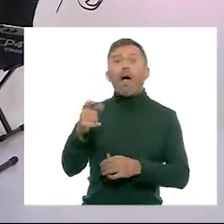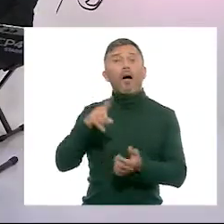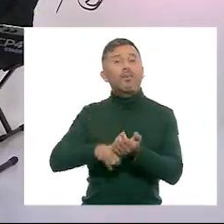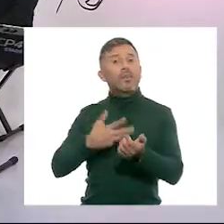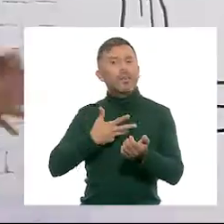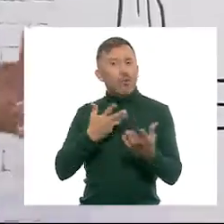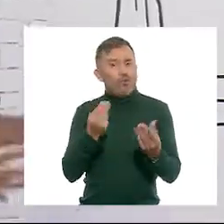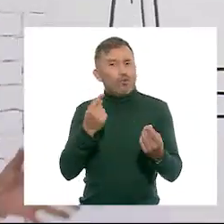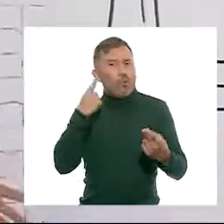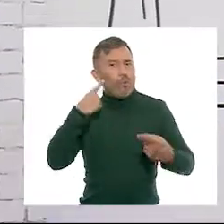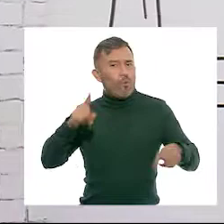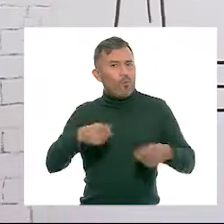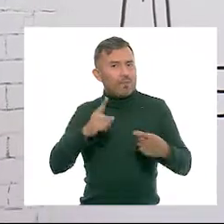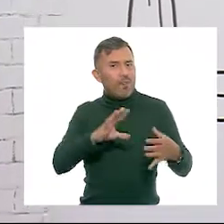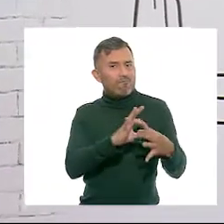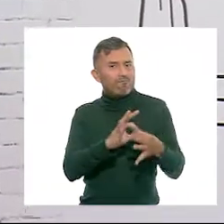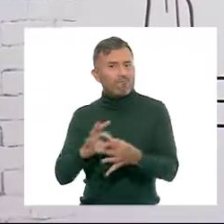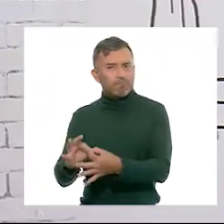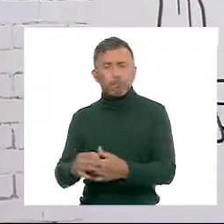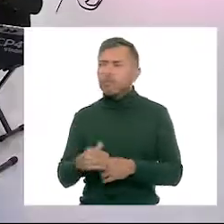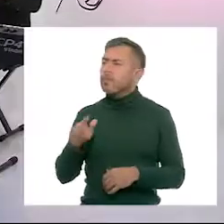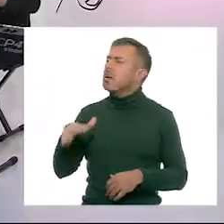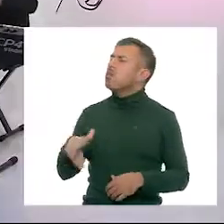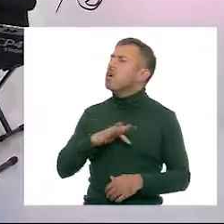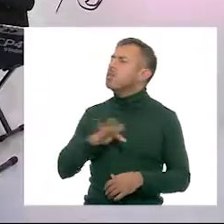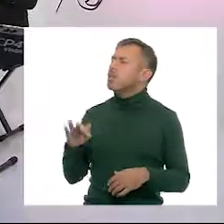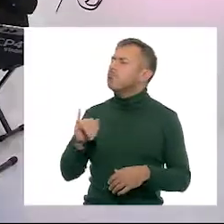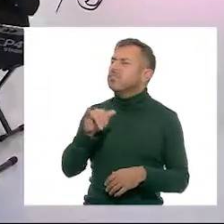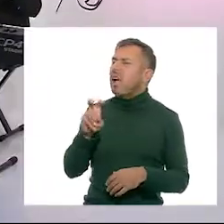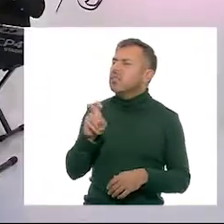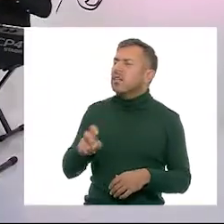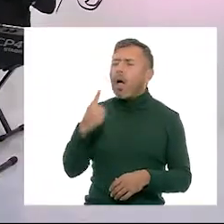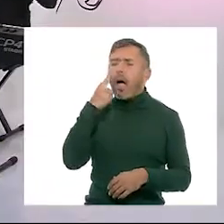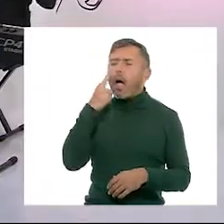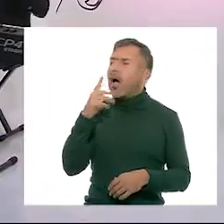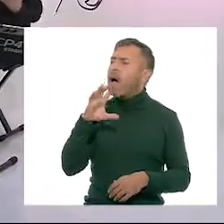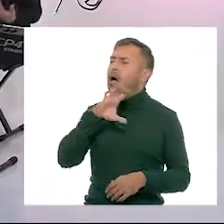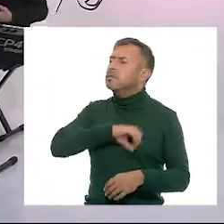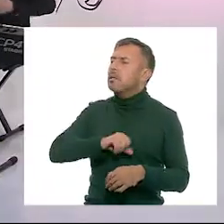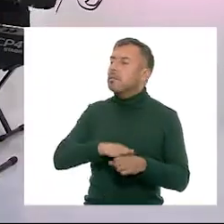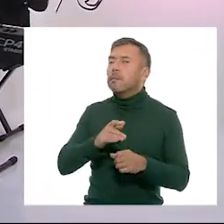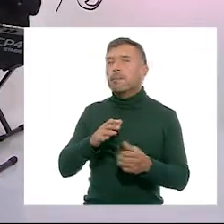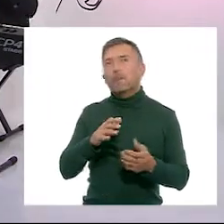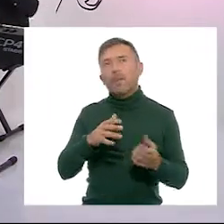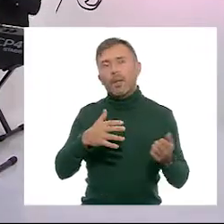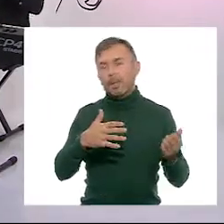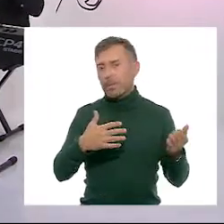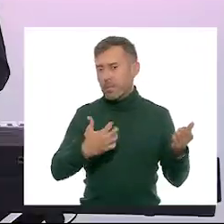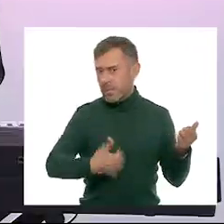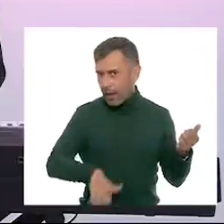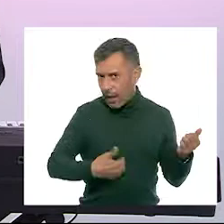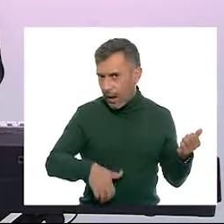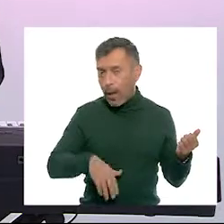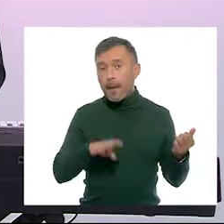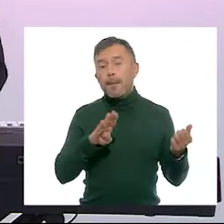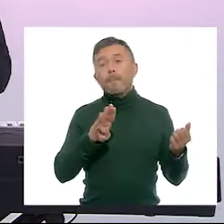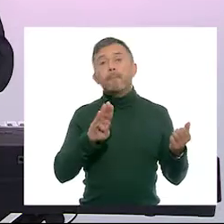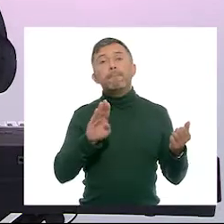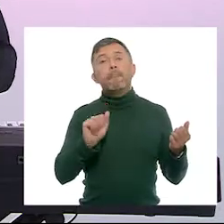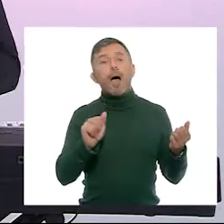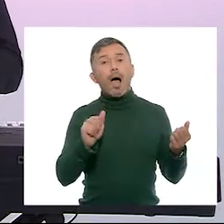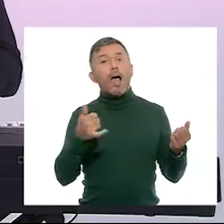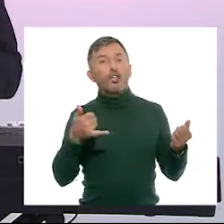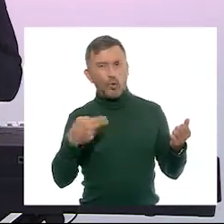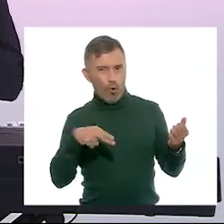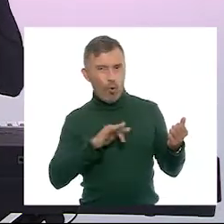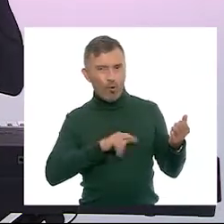¿Cuáles son los instrumentos que normalmente están en el jazz? Normalmente empezaba con la guitarra, con el banjo, después se incorporó el